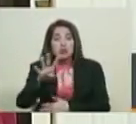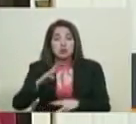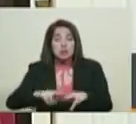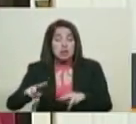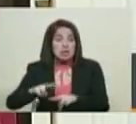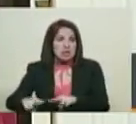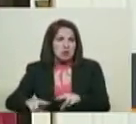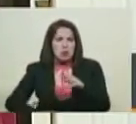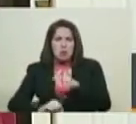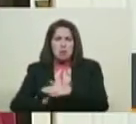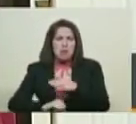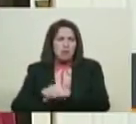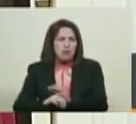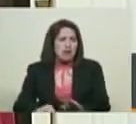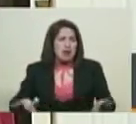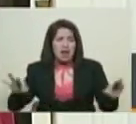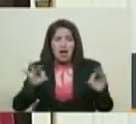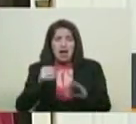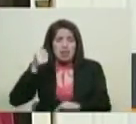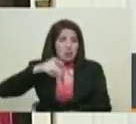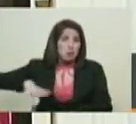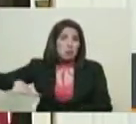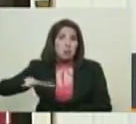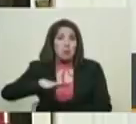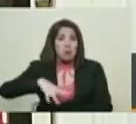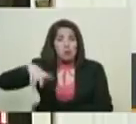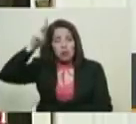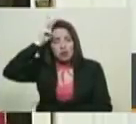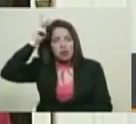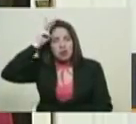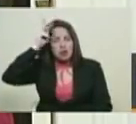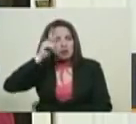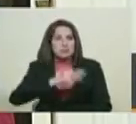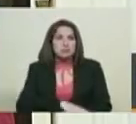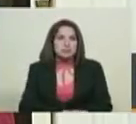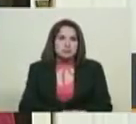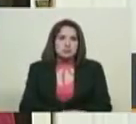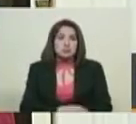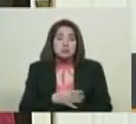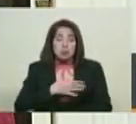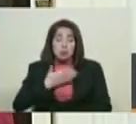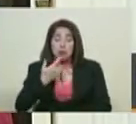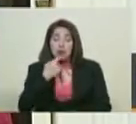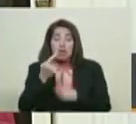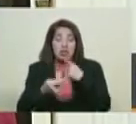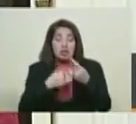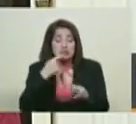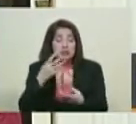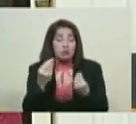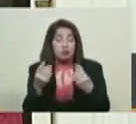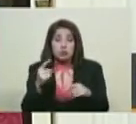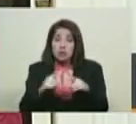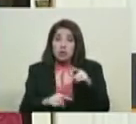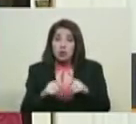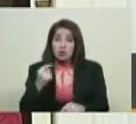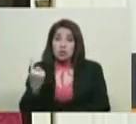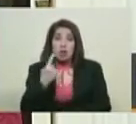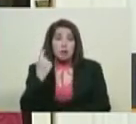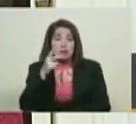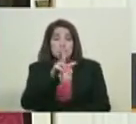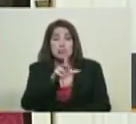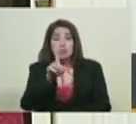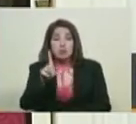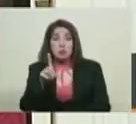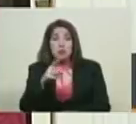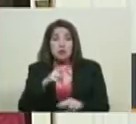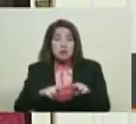al pueblo guajiro. Yo pudiera decir muchas cosas. En Colombia solo 31 niños de